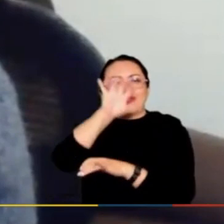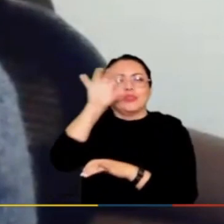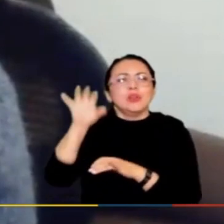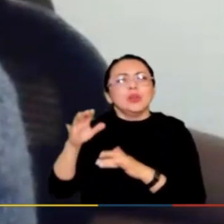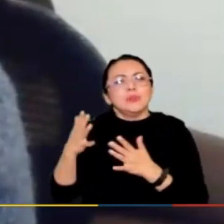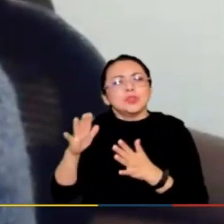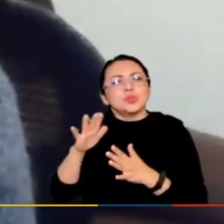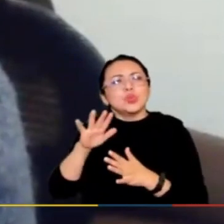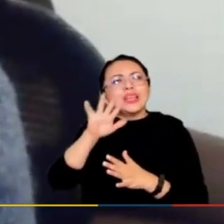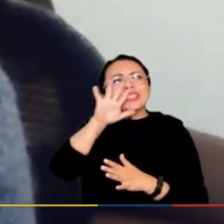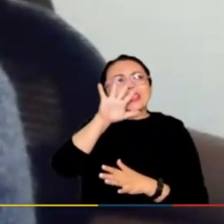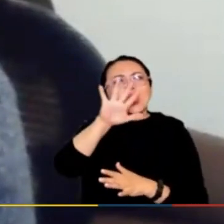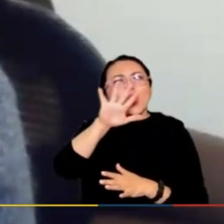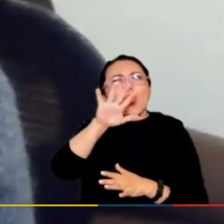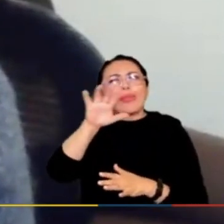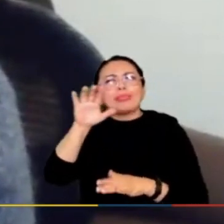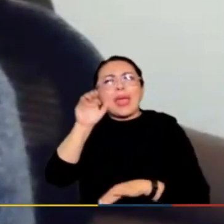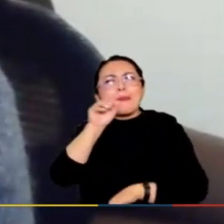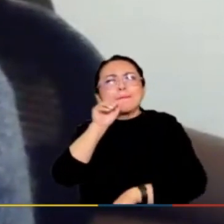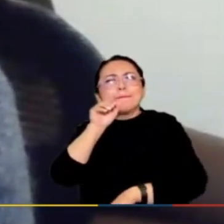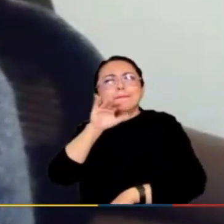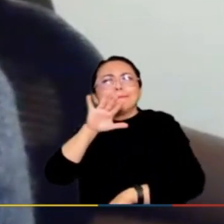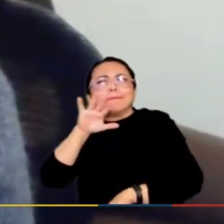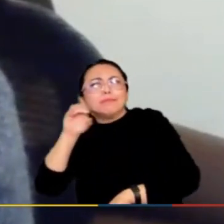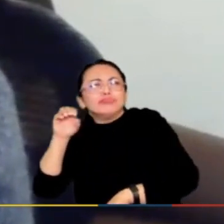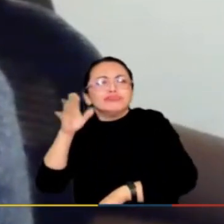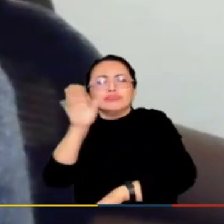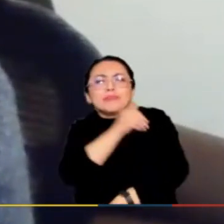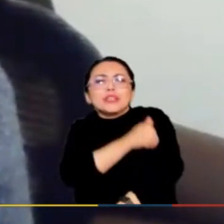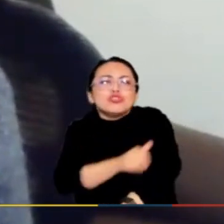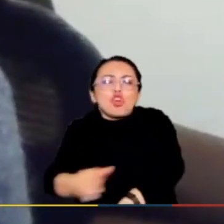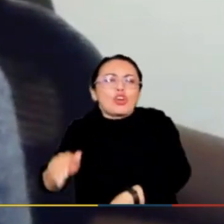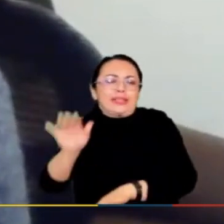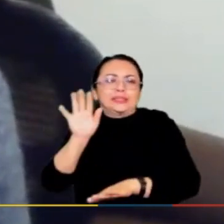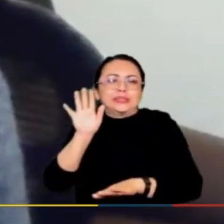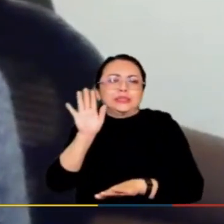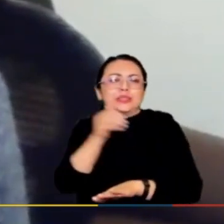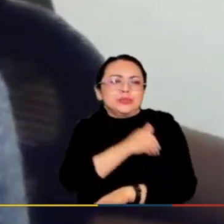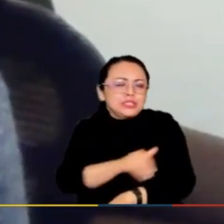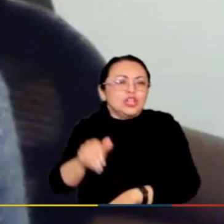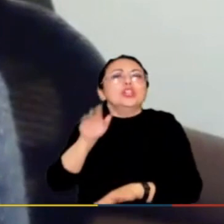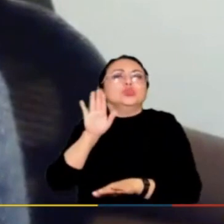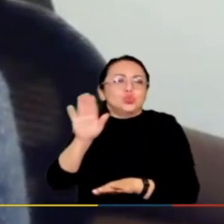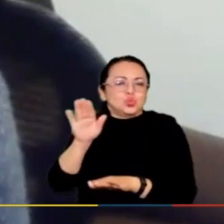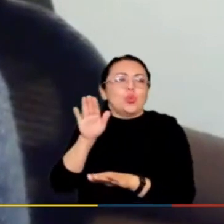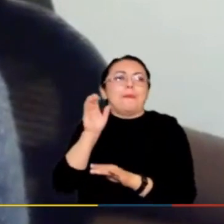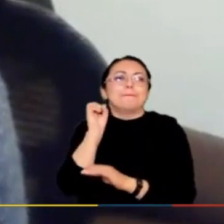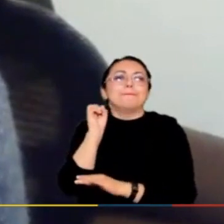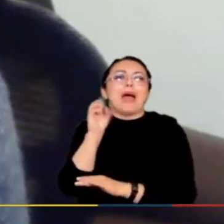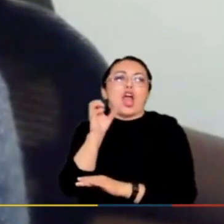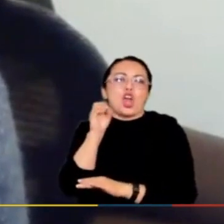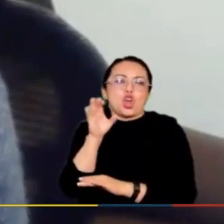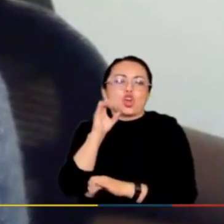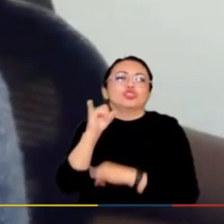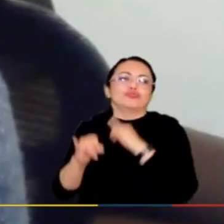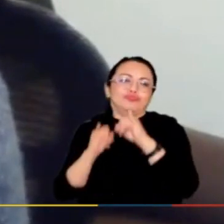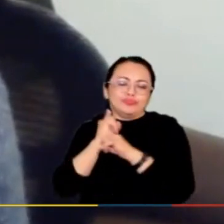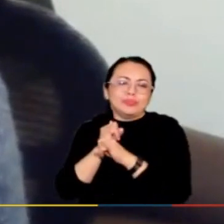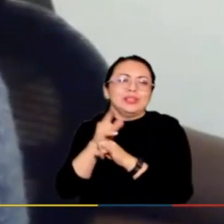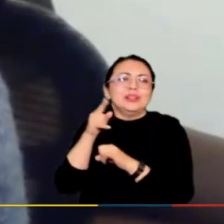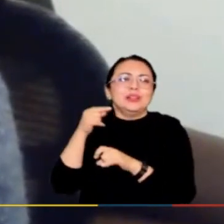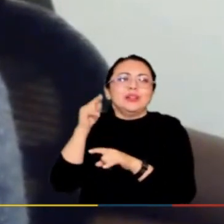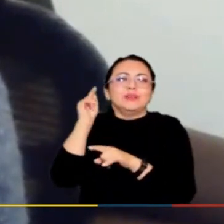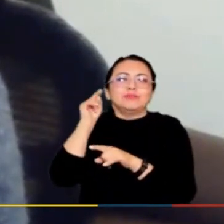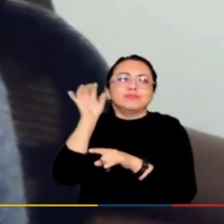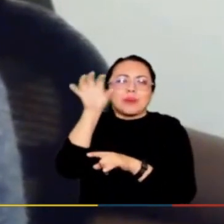y pico de billones de pesos al año, pues no pasa por convenios a la ADI, sino pasa por los bancos comerciales y sus bancos corresponsales, tanto en